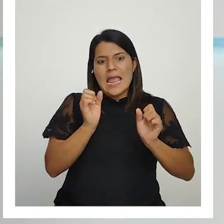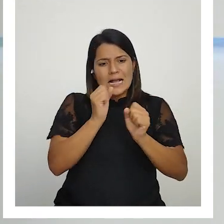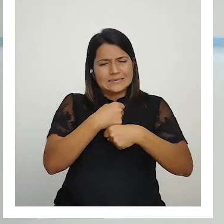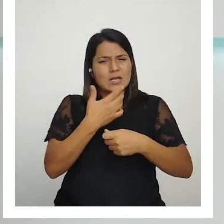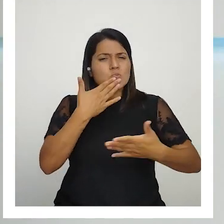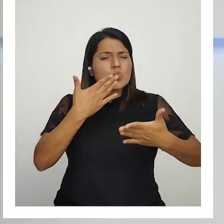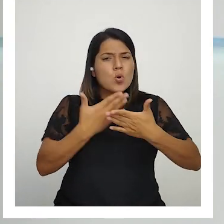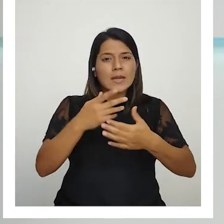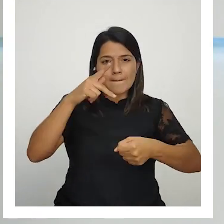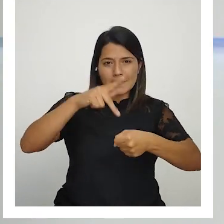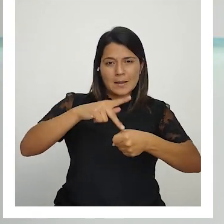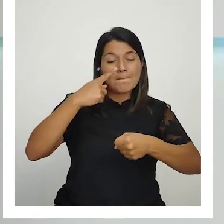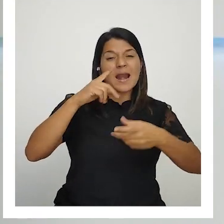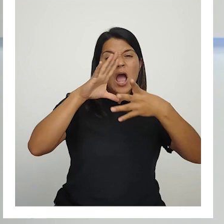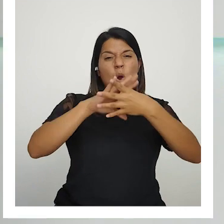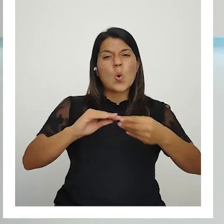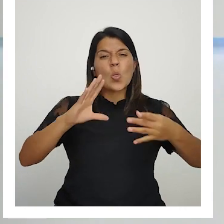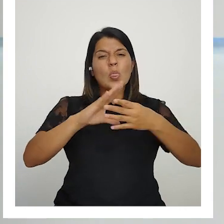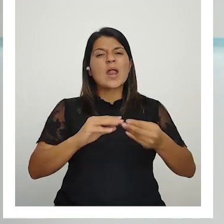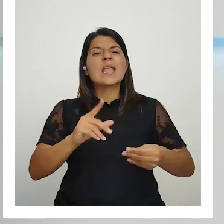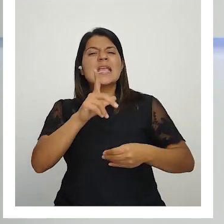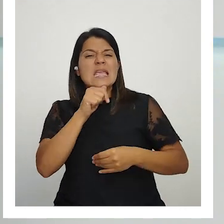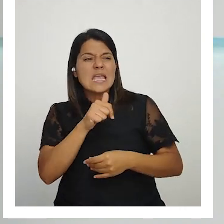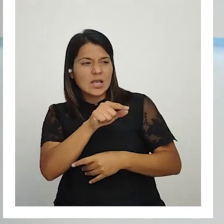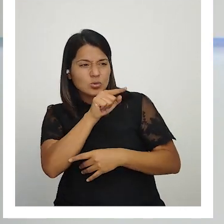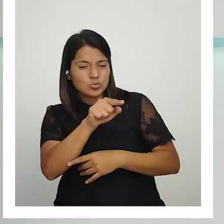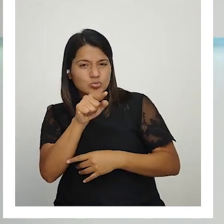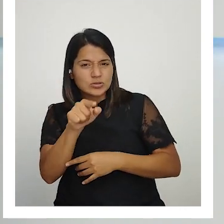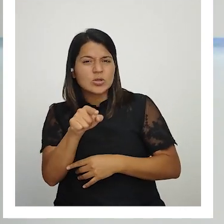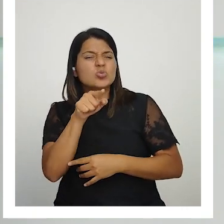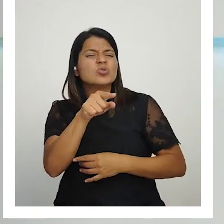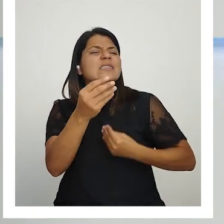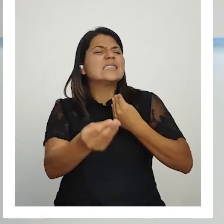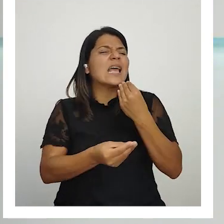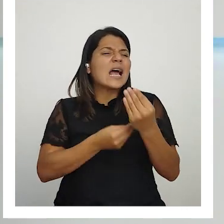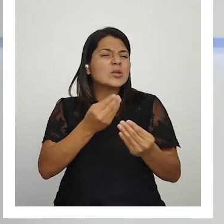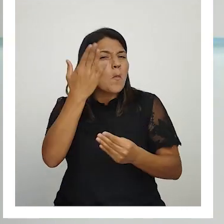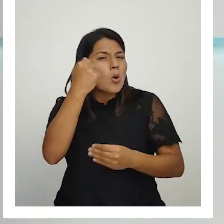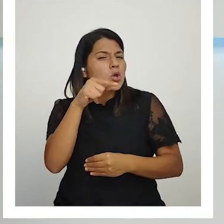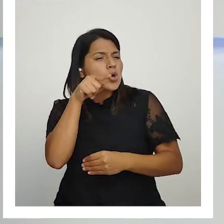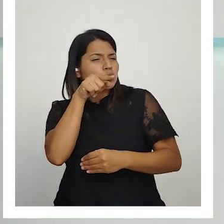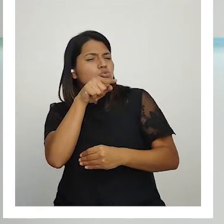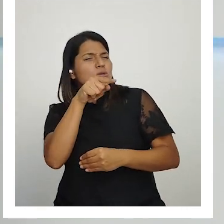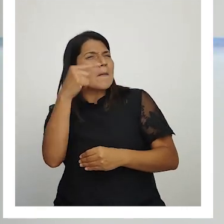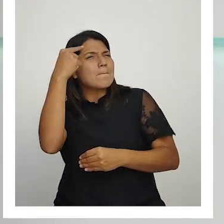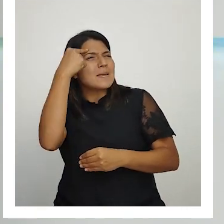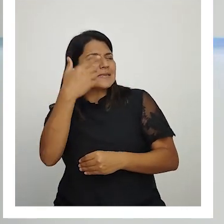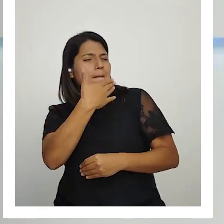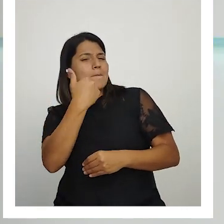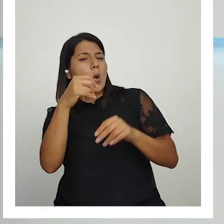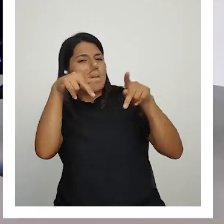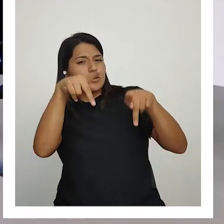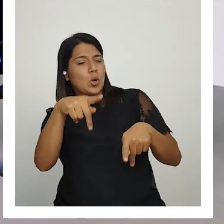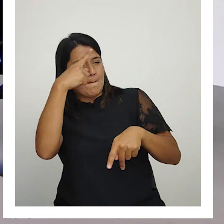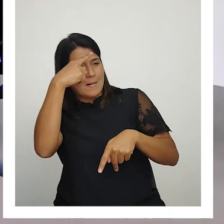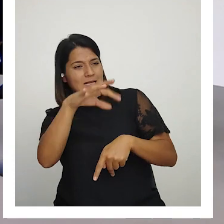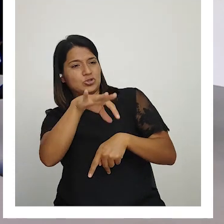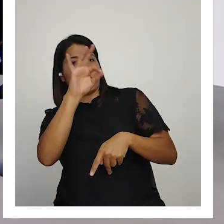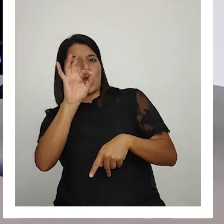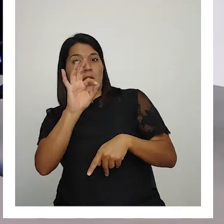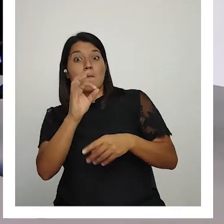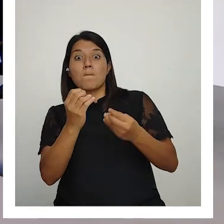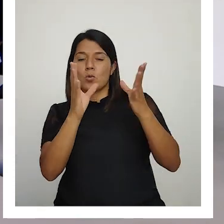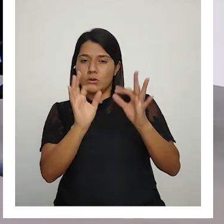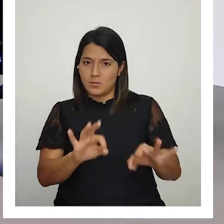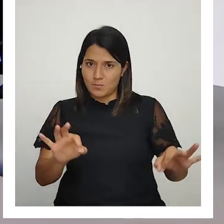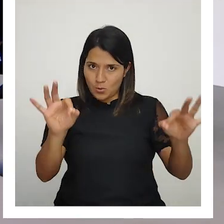aplicación, para contarnos quiénes son, qué han hecho y por qué ustedes consideran que son los mejores candidatos y candidatas. Eso es sumamente